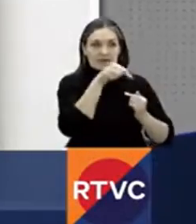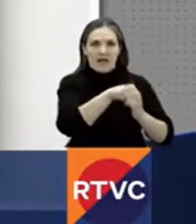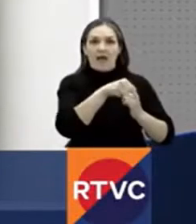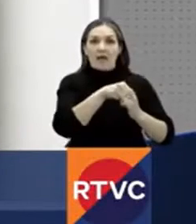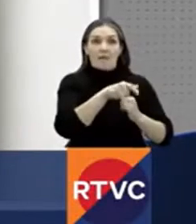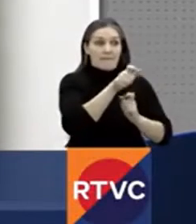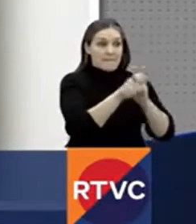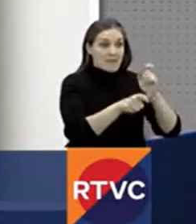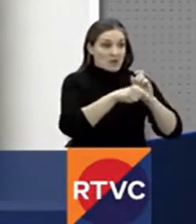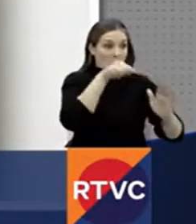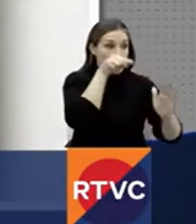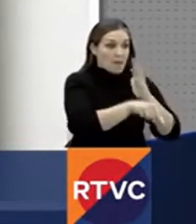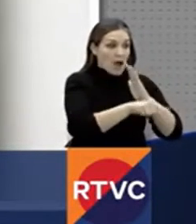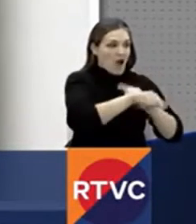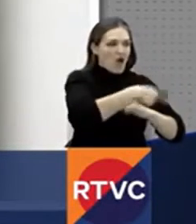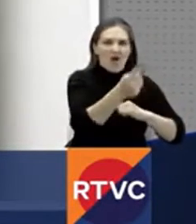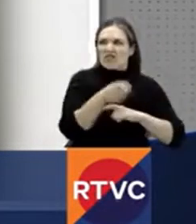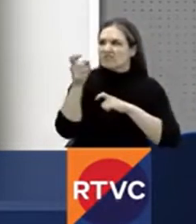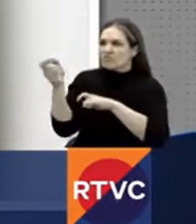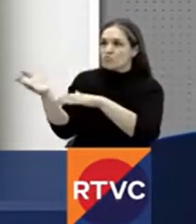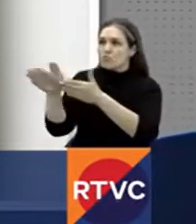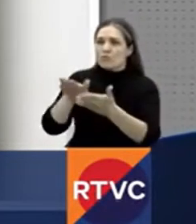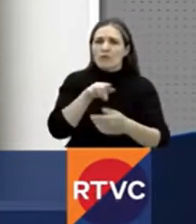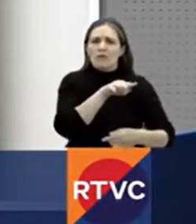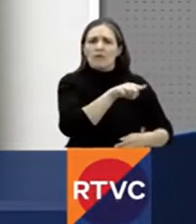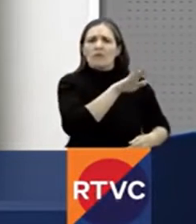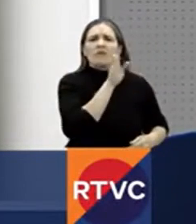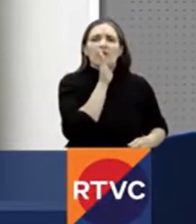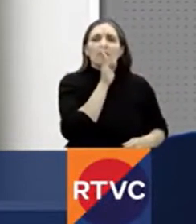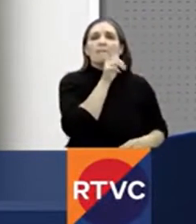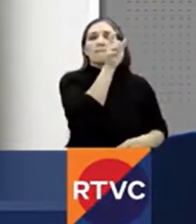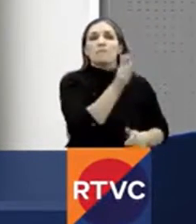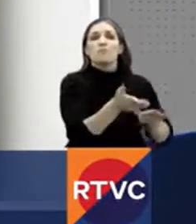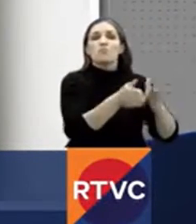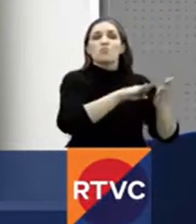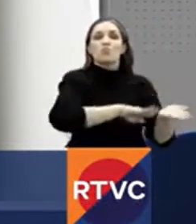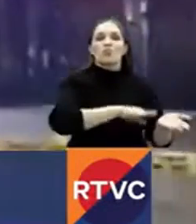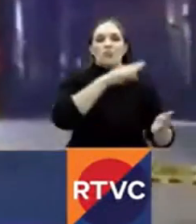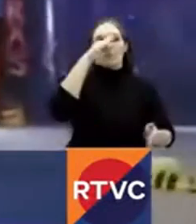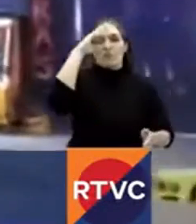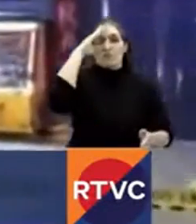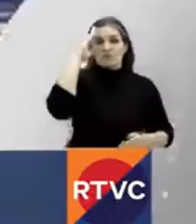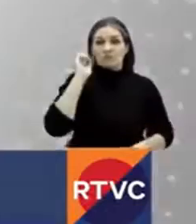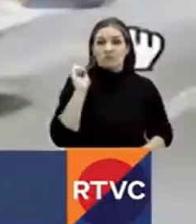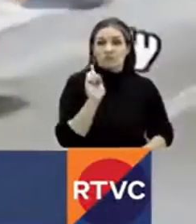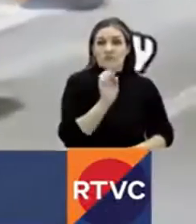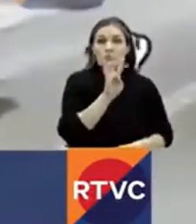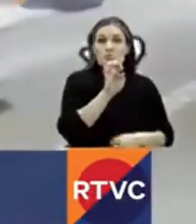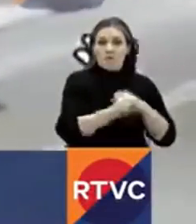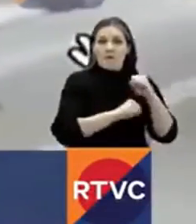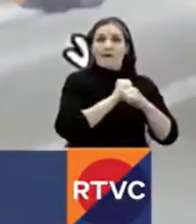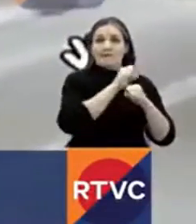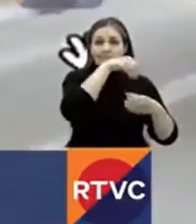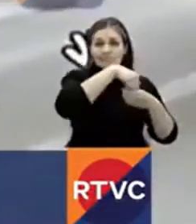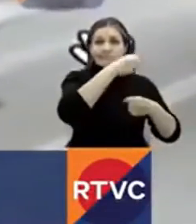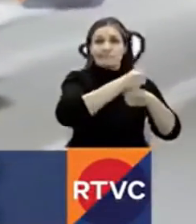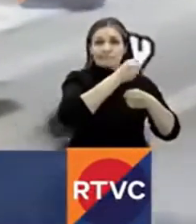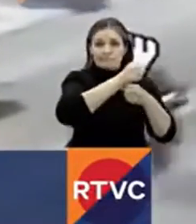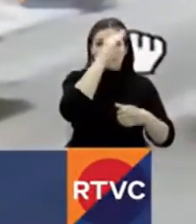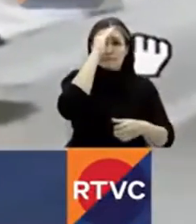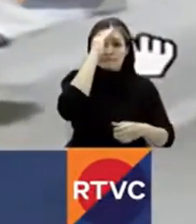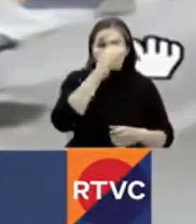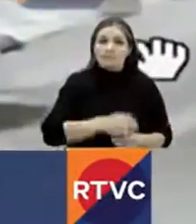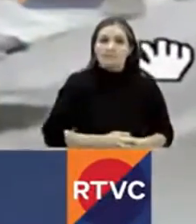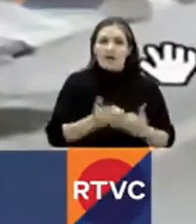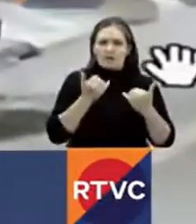autoridades. La víctima es el patrullero Víctor Alfonso Torres. Llevaba 9 años en la institución. Las autoridades analizan